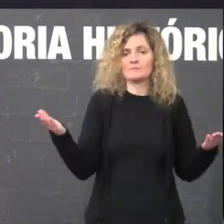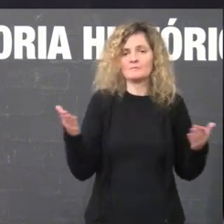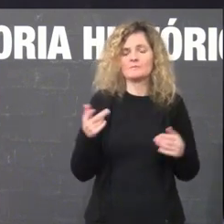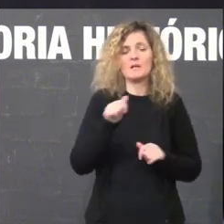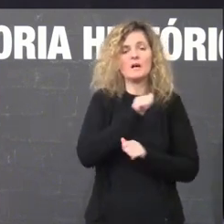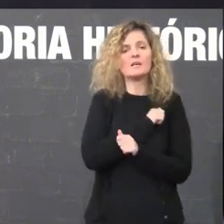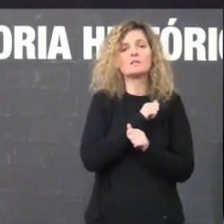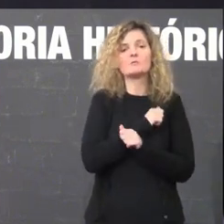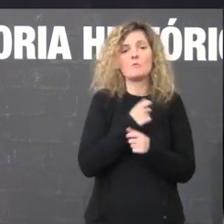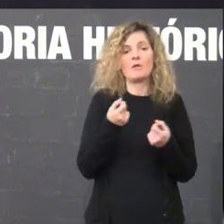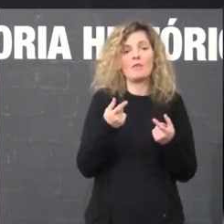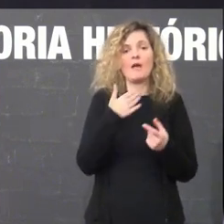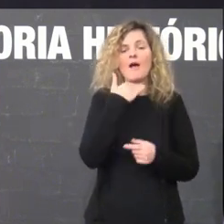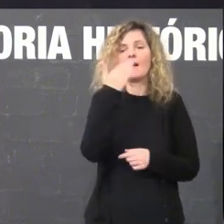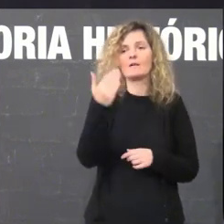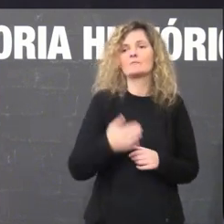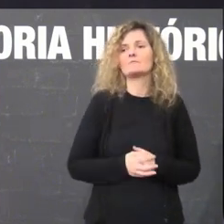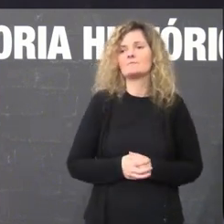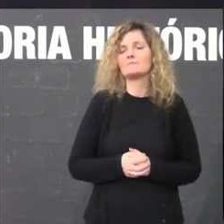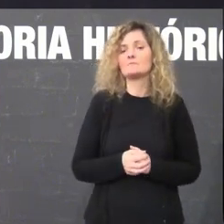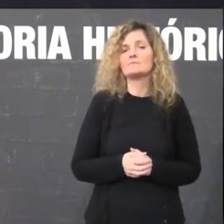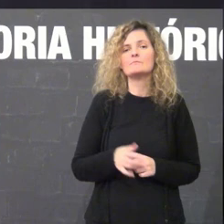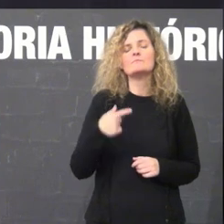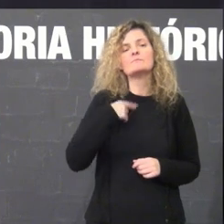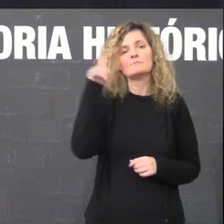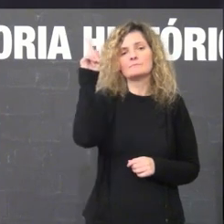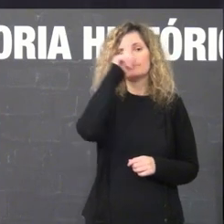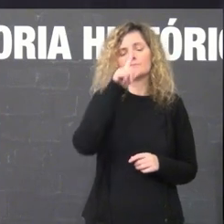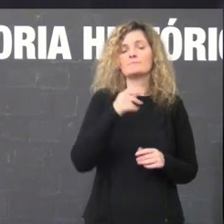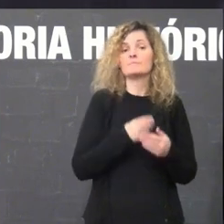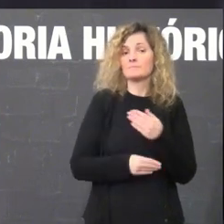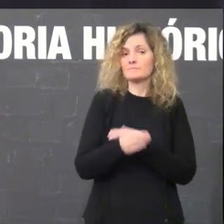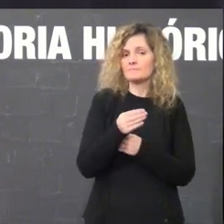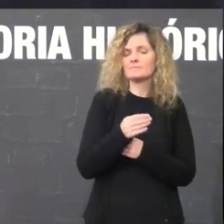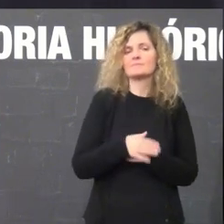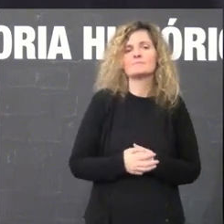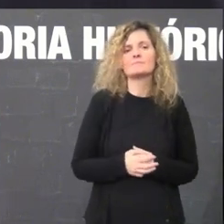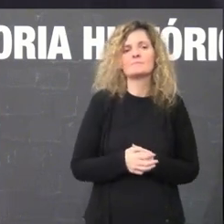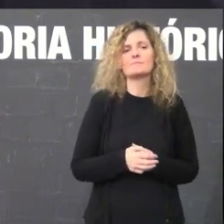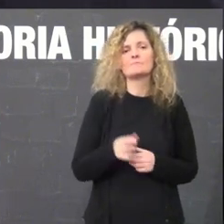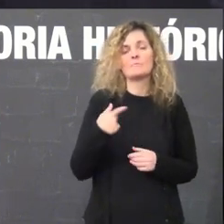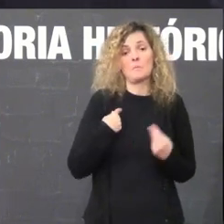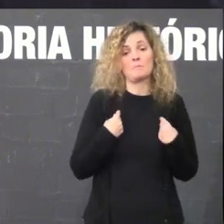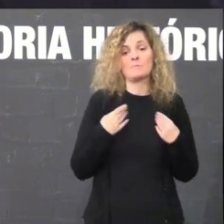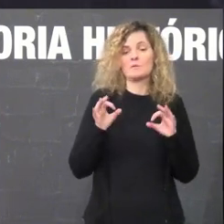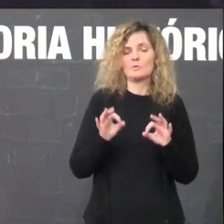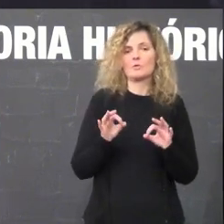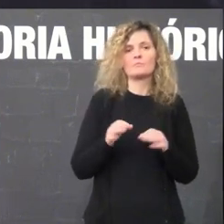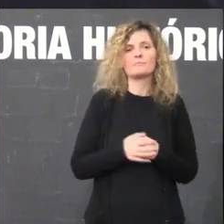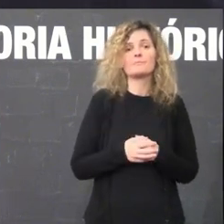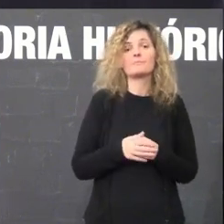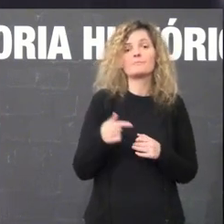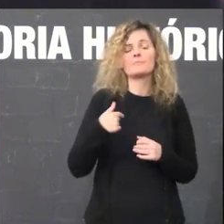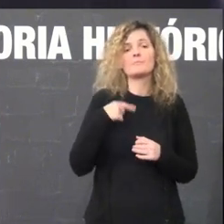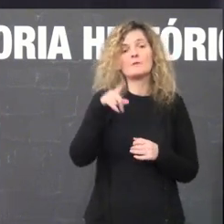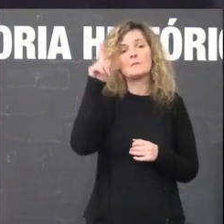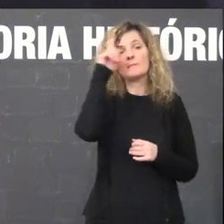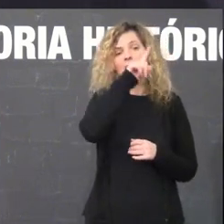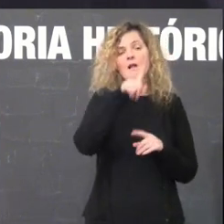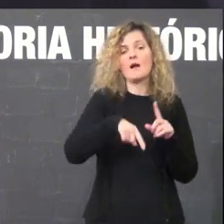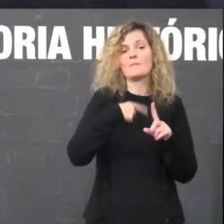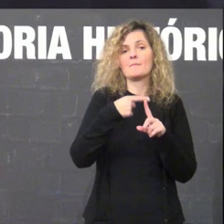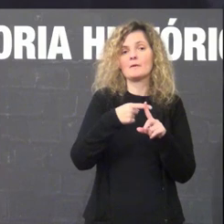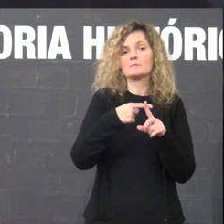que aporte algo Yo soy de Madrid nací en Madrid y es donde vivo Pero además de madrileño